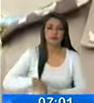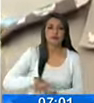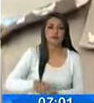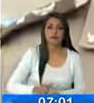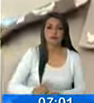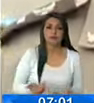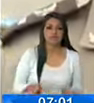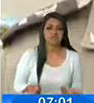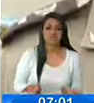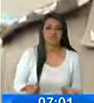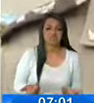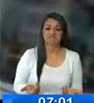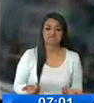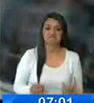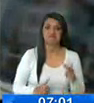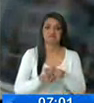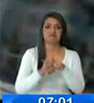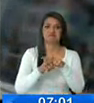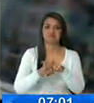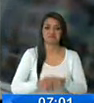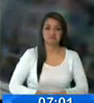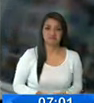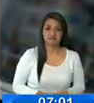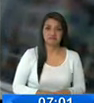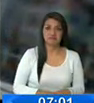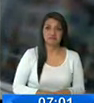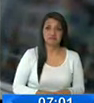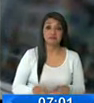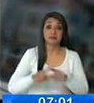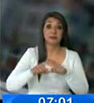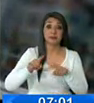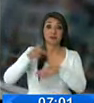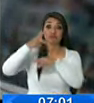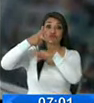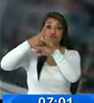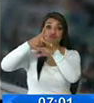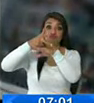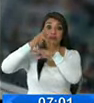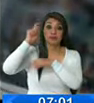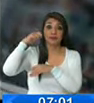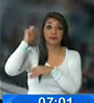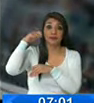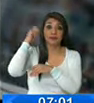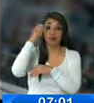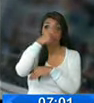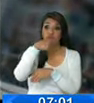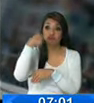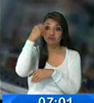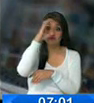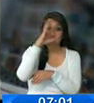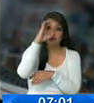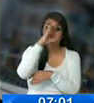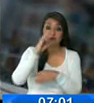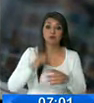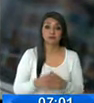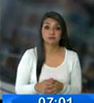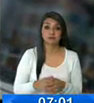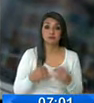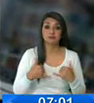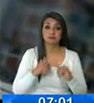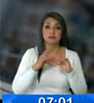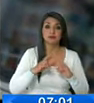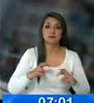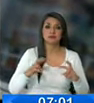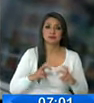de alguna manera sorpresiva. Y que con los videos proporcionados, buscarán a los involucrados. Se llega a la investigación y se le